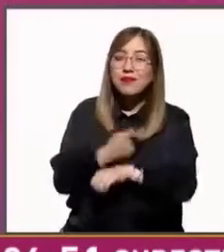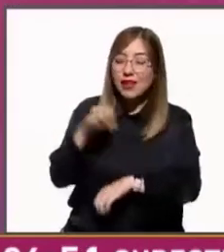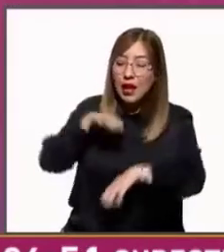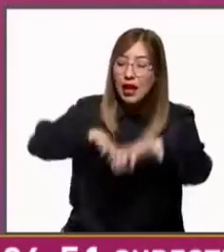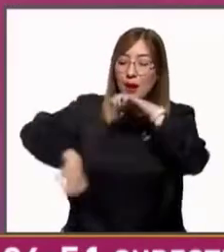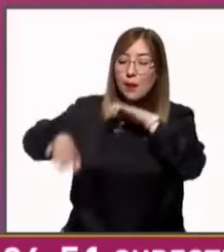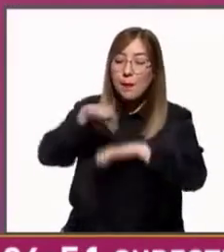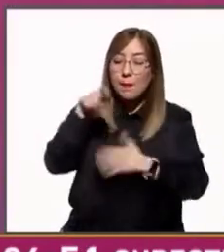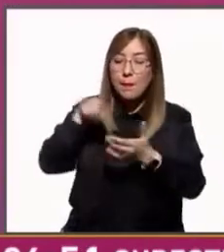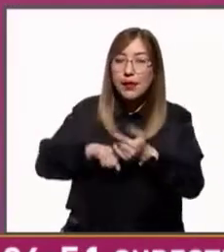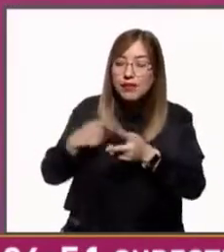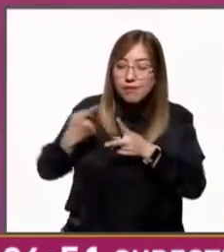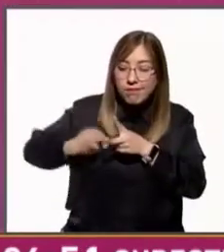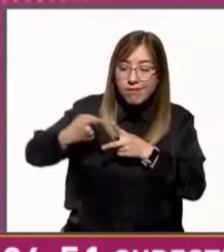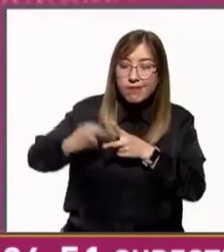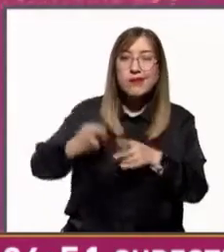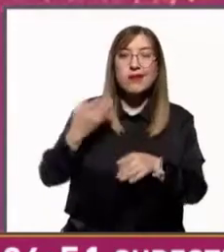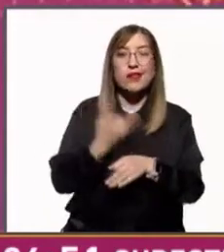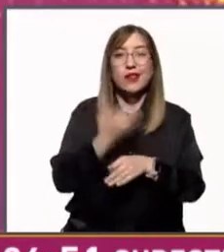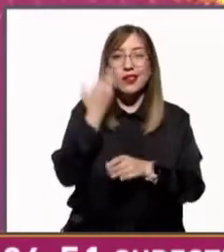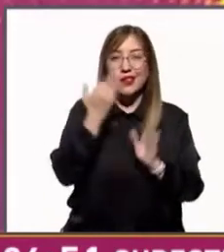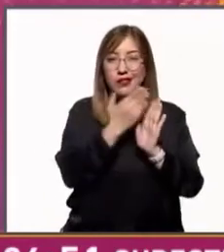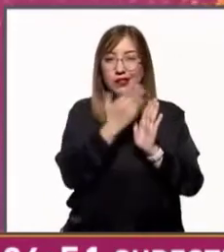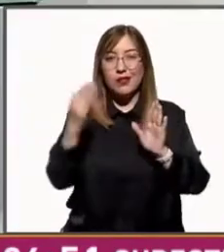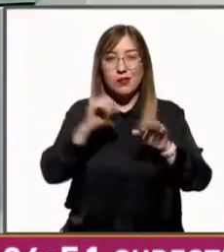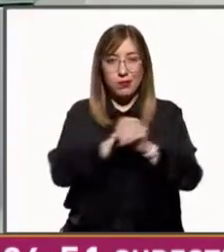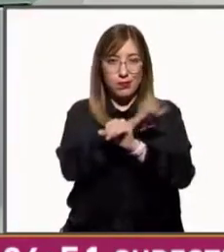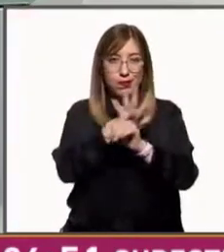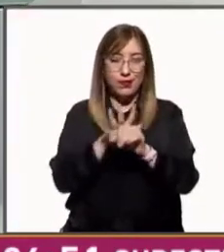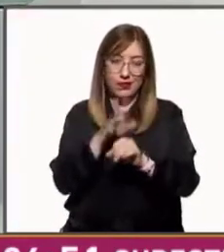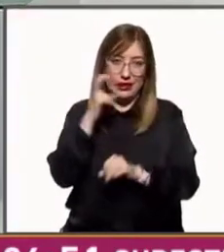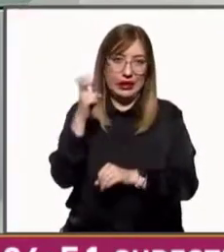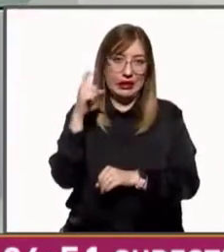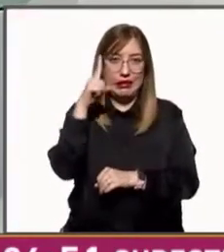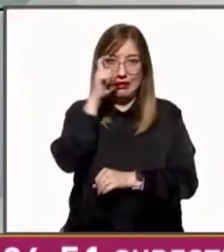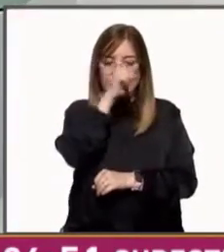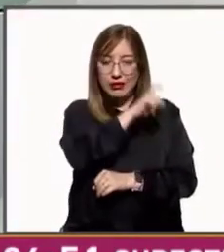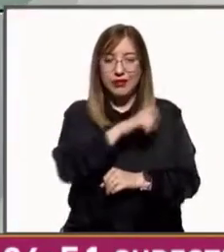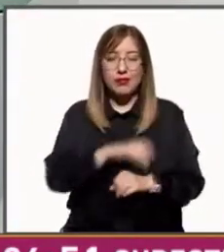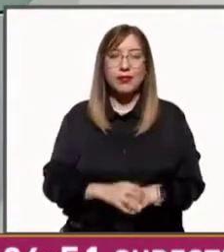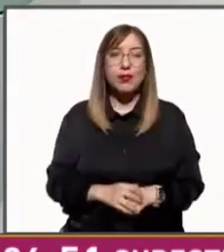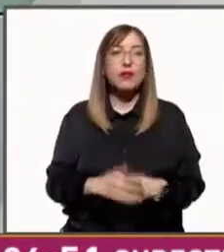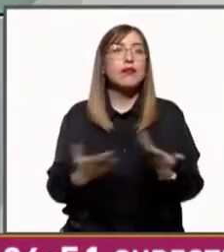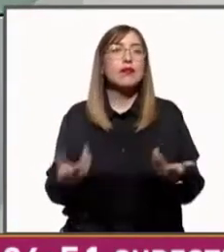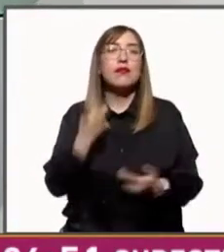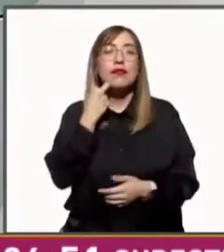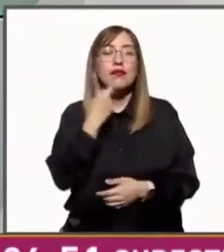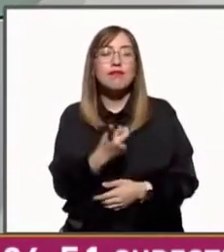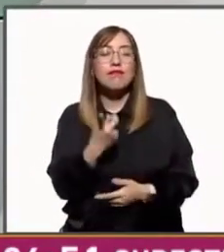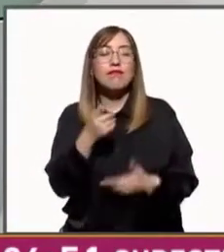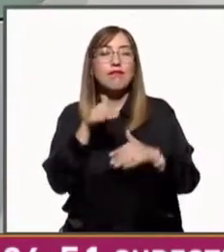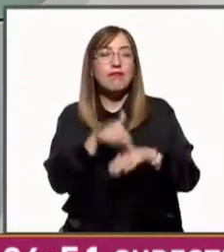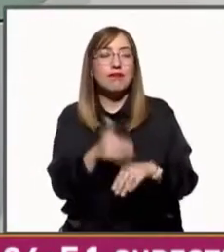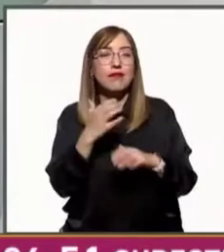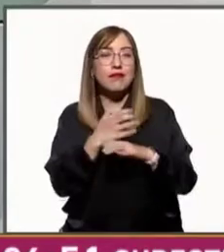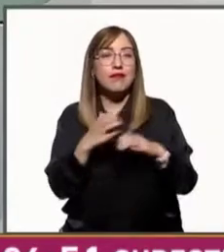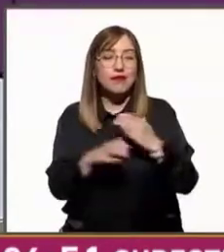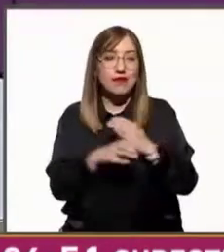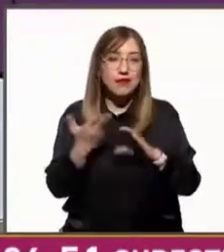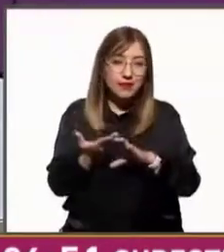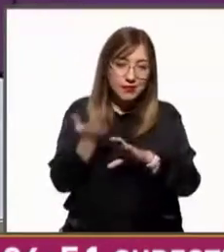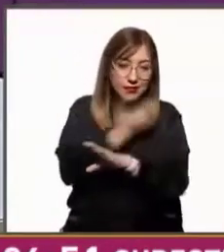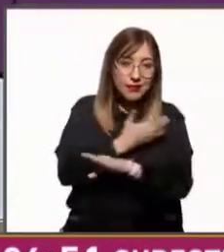de pandemia. En tiempos de pandemia, que sí que ha afectado. Y estaba revisando, citas los cierres, citas la situación que enfrentaron